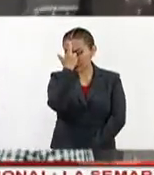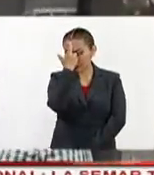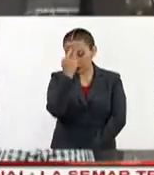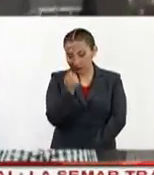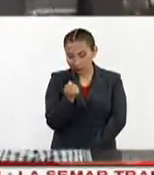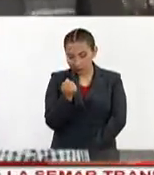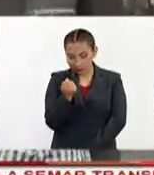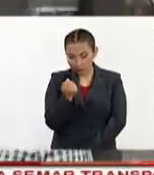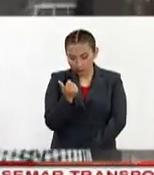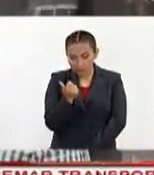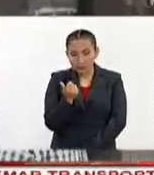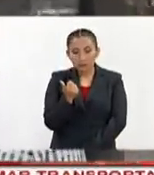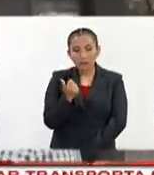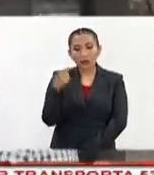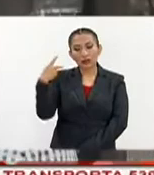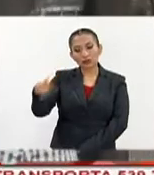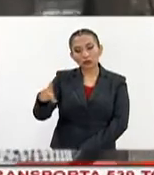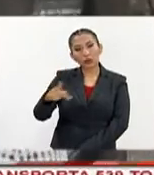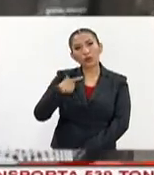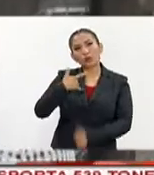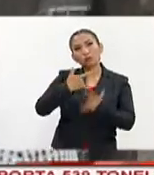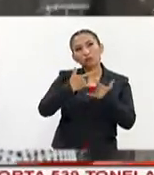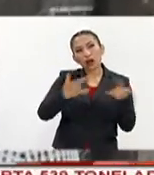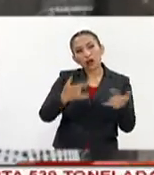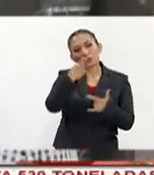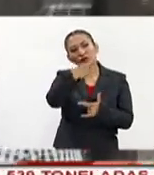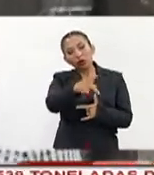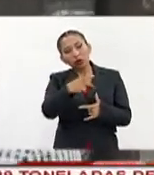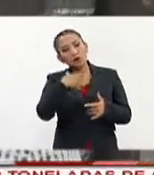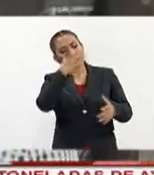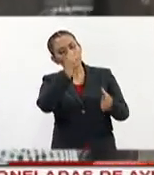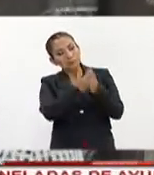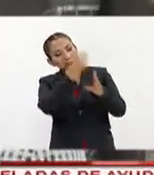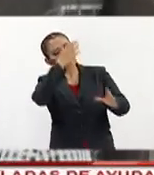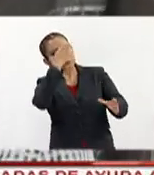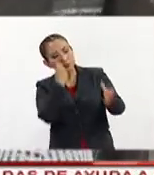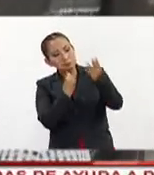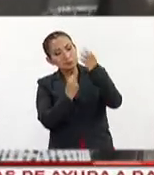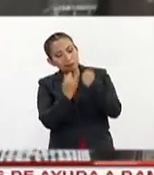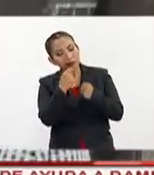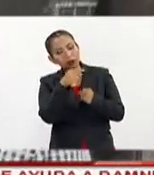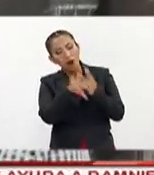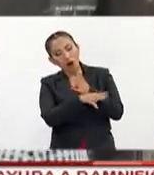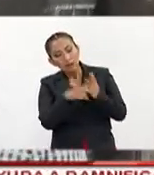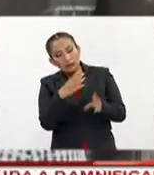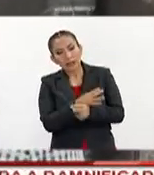de su legado y de su fortaleza y sus enseñanzas.